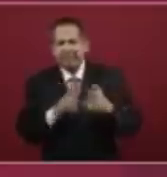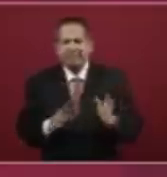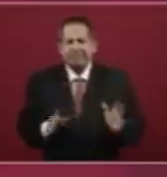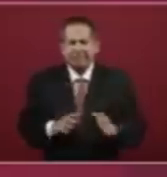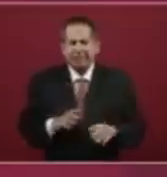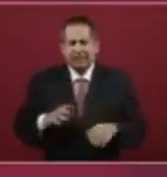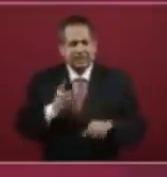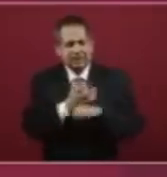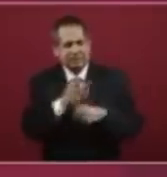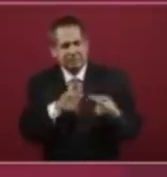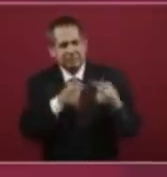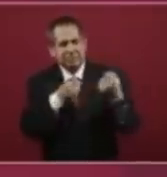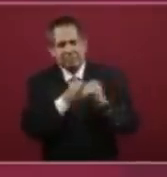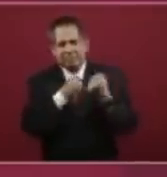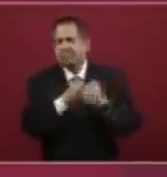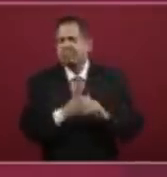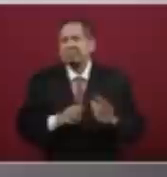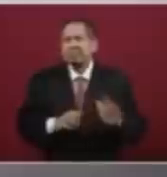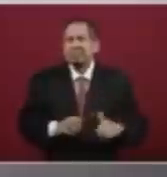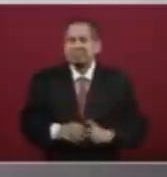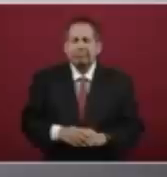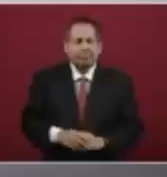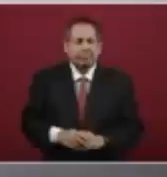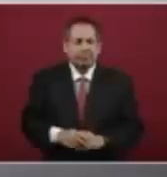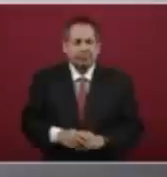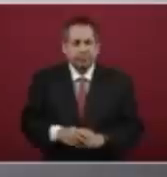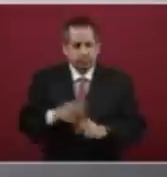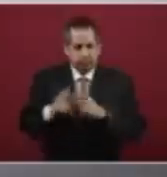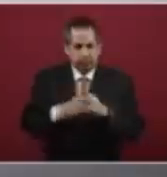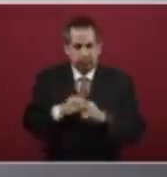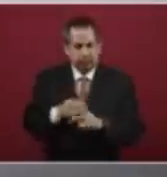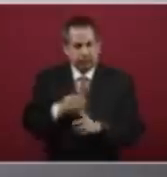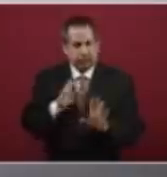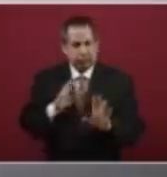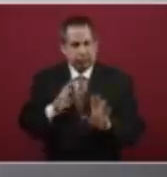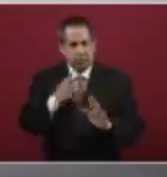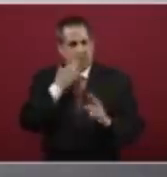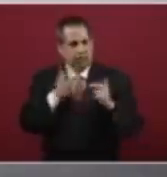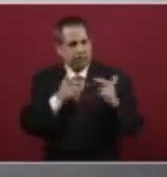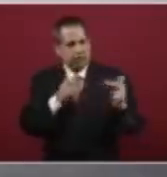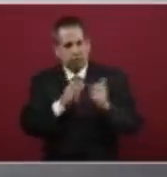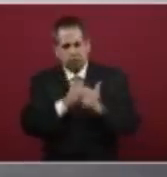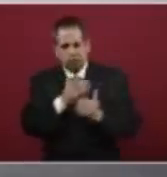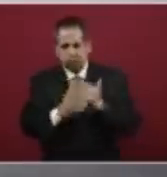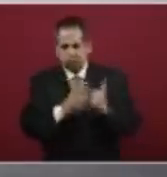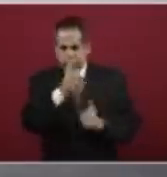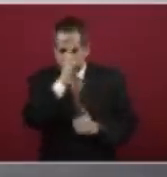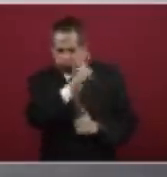el gobierno de Estados Unidos. Vamos a mantener una relación muy respetuosa